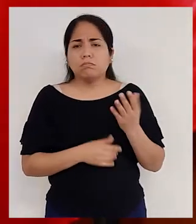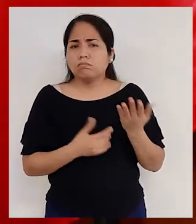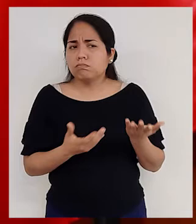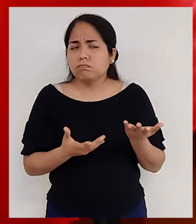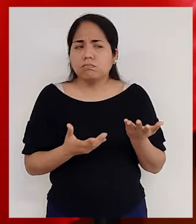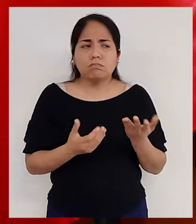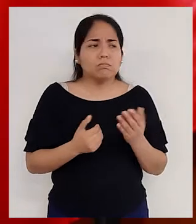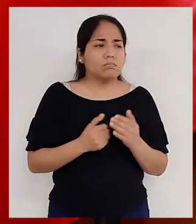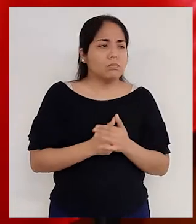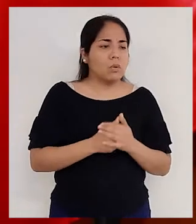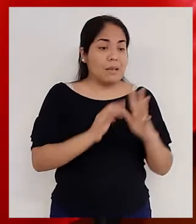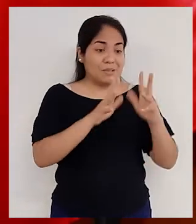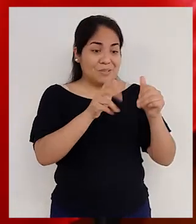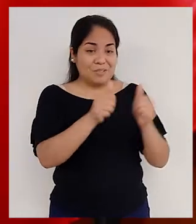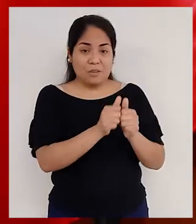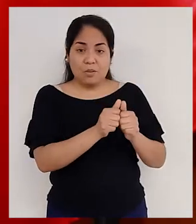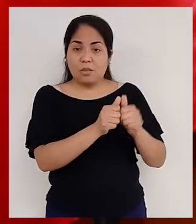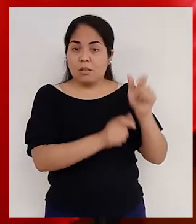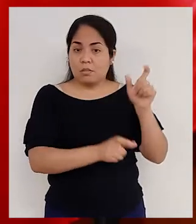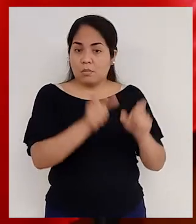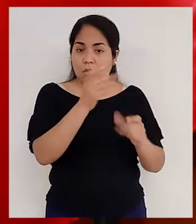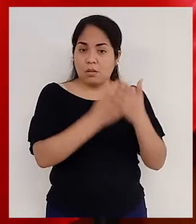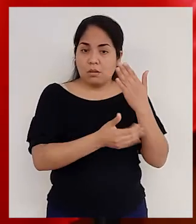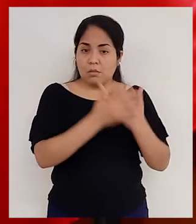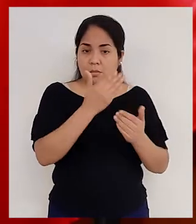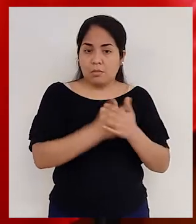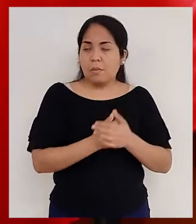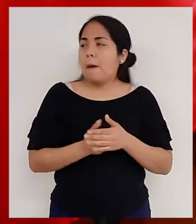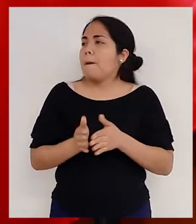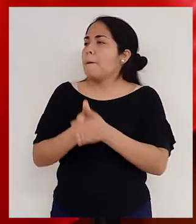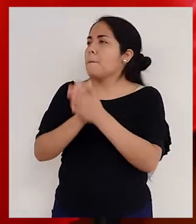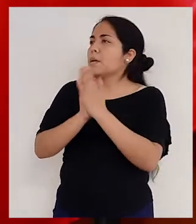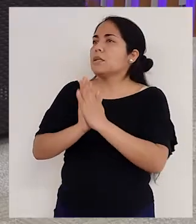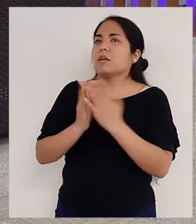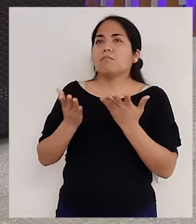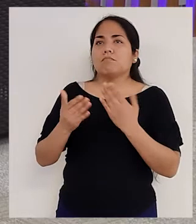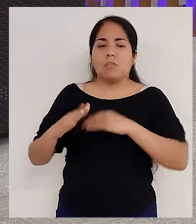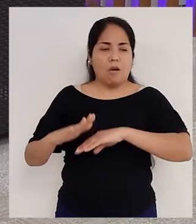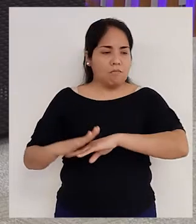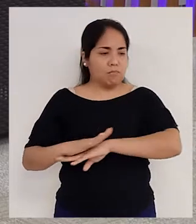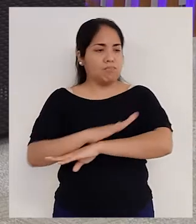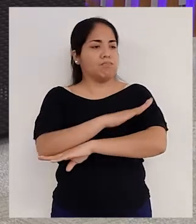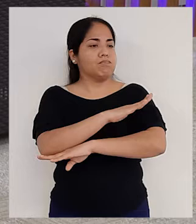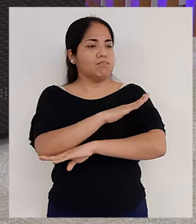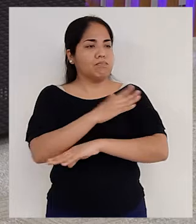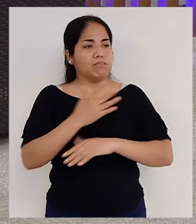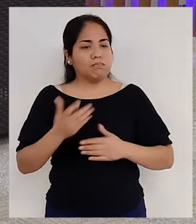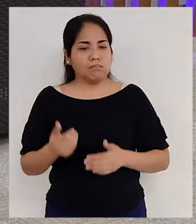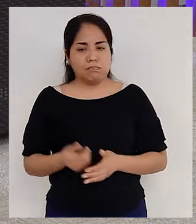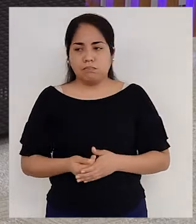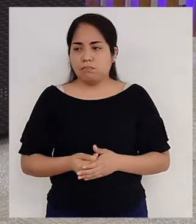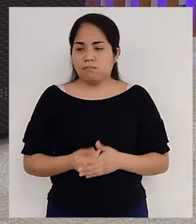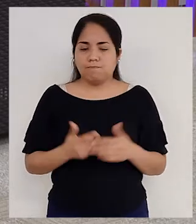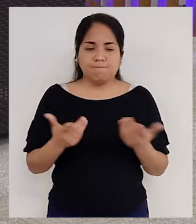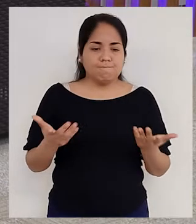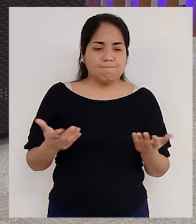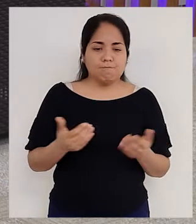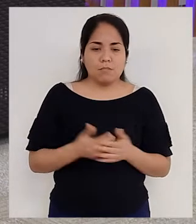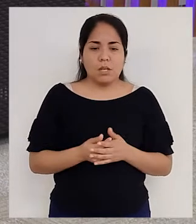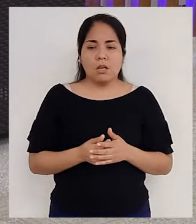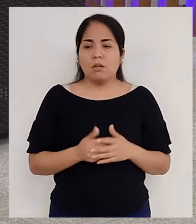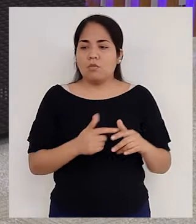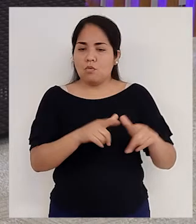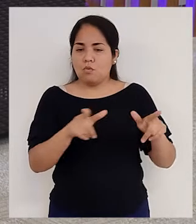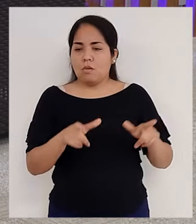nunca he visto que un grupo o una asociación de personas con discapacidad pida, por ejemplo, que se le haga rampas